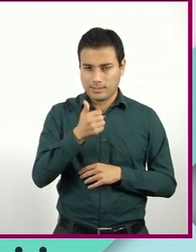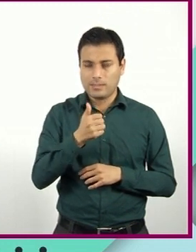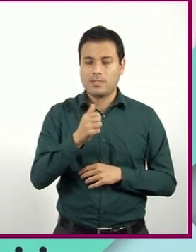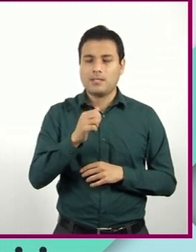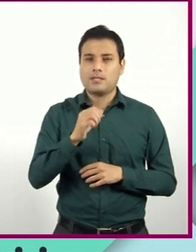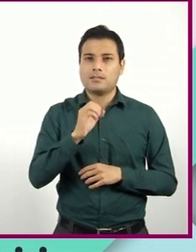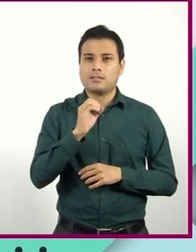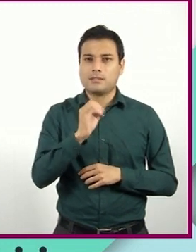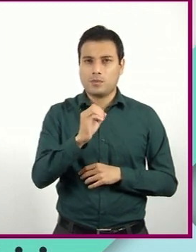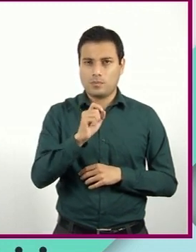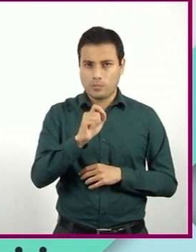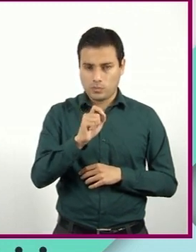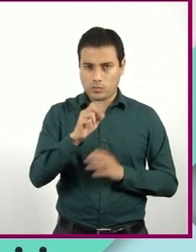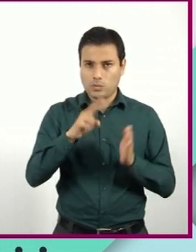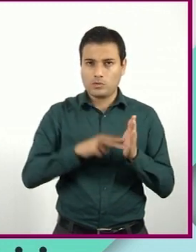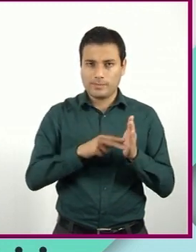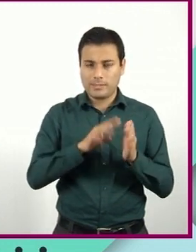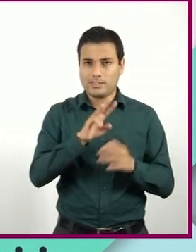0.2346,